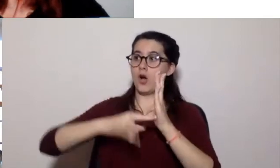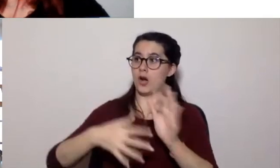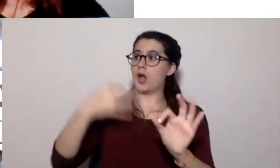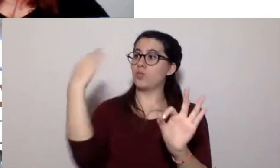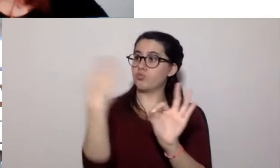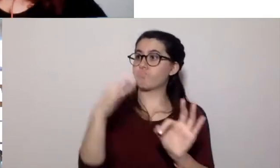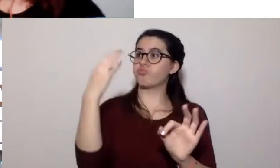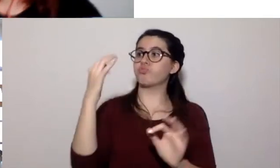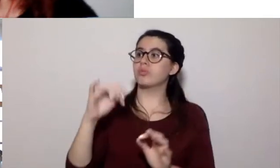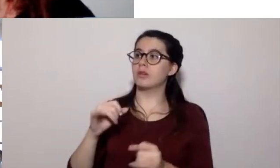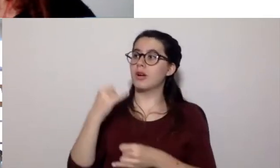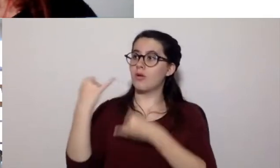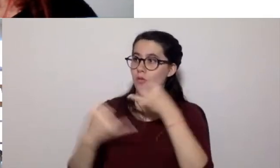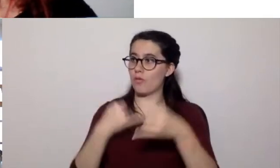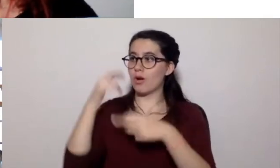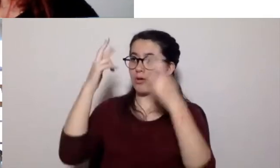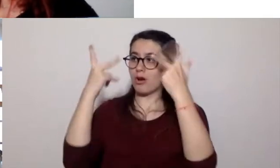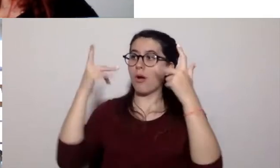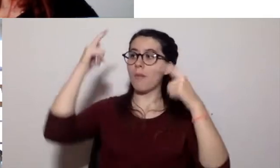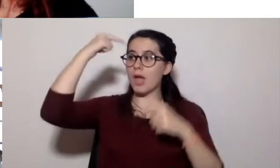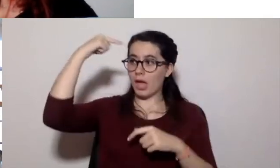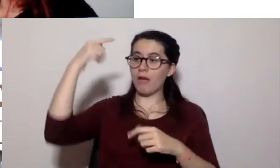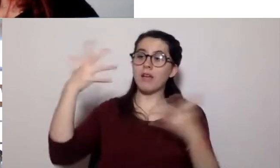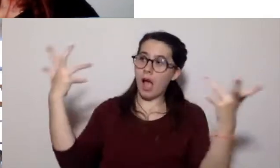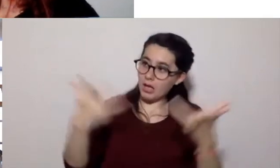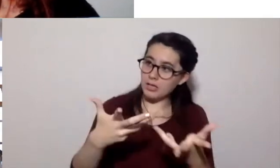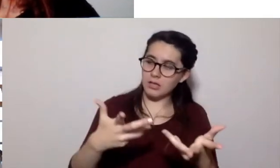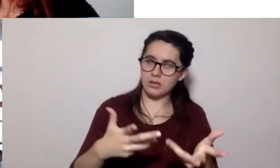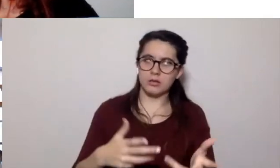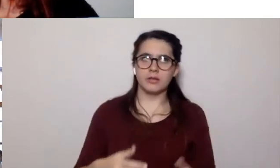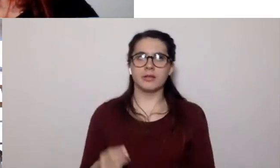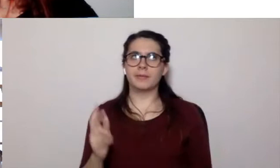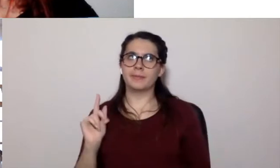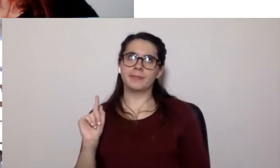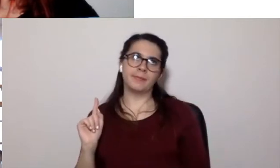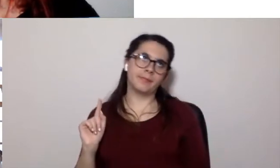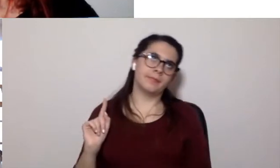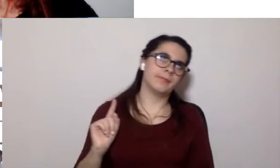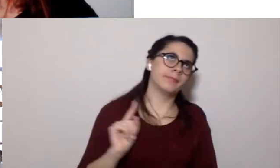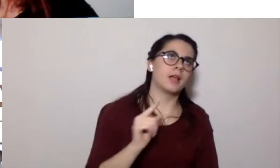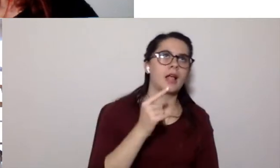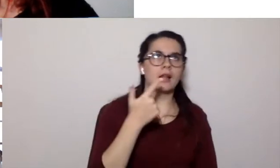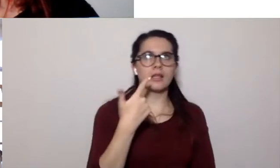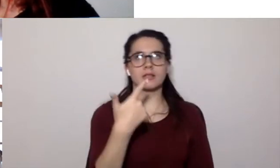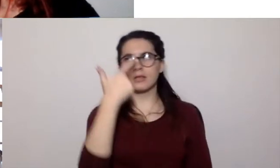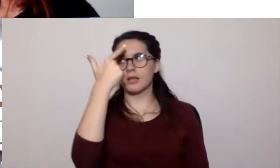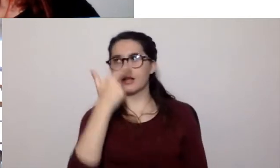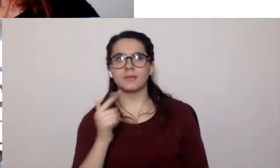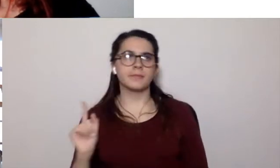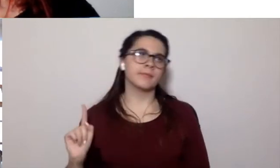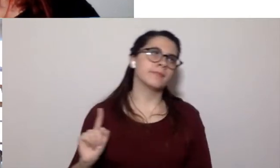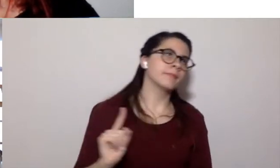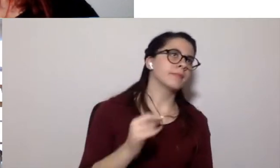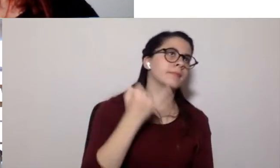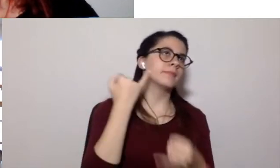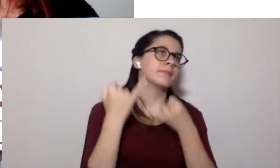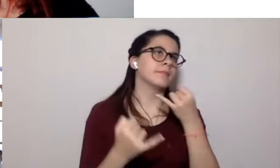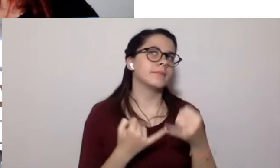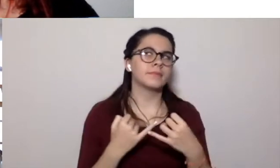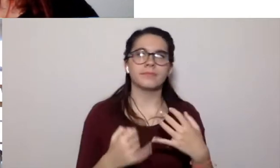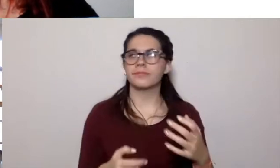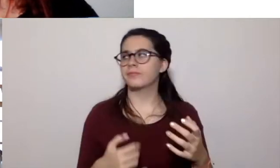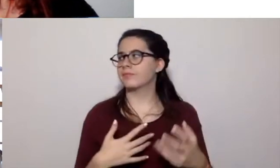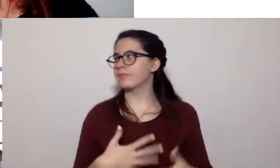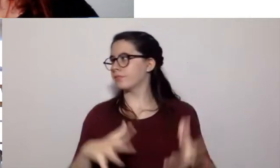pleito familiar porque Claro. todos tenían que hacer el rompecabezas a las 7 de la noche, ¿no? Y chance a uno no le gusta